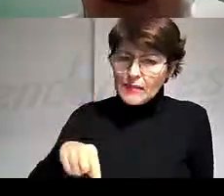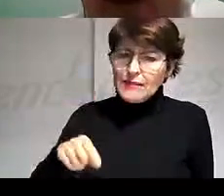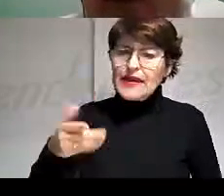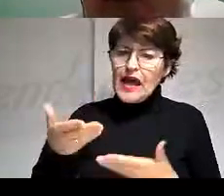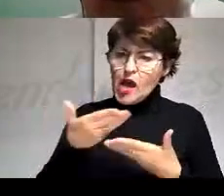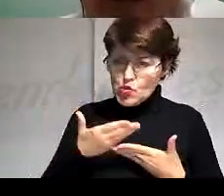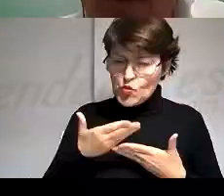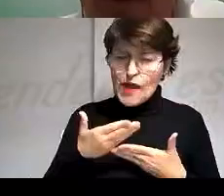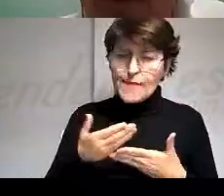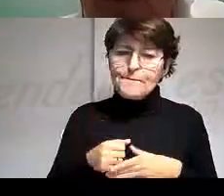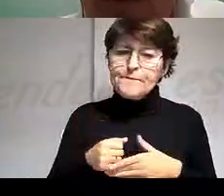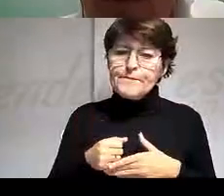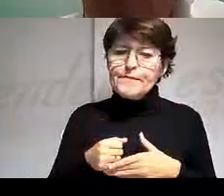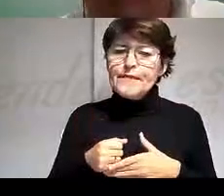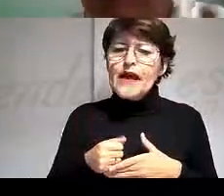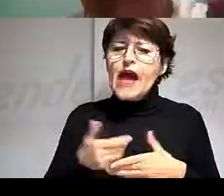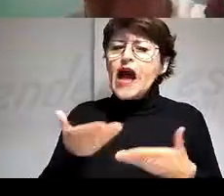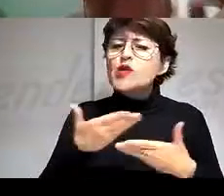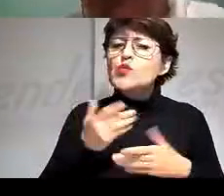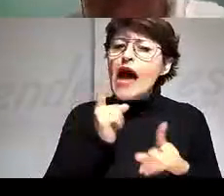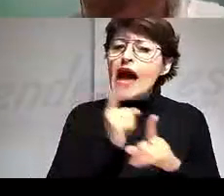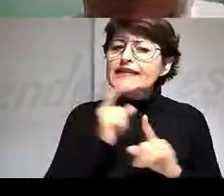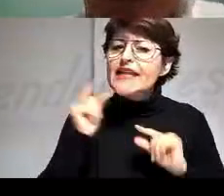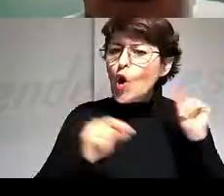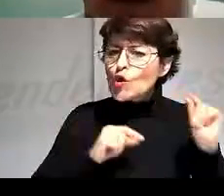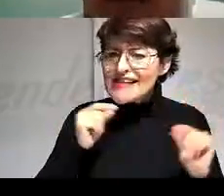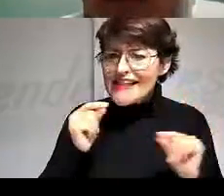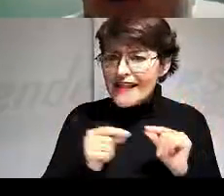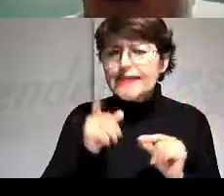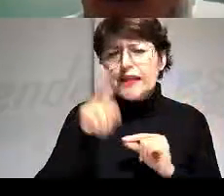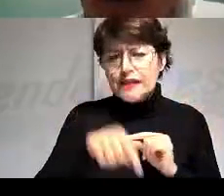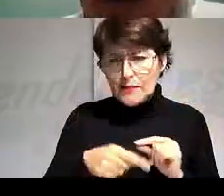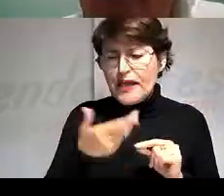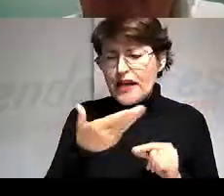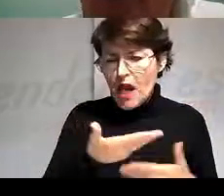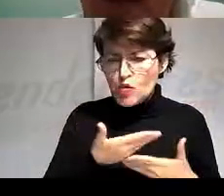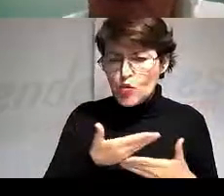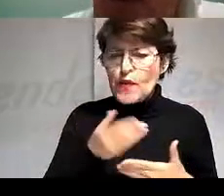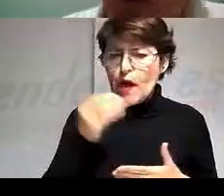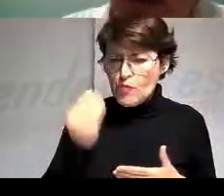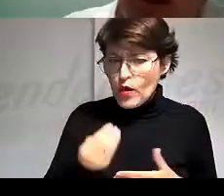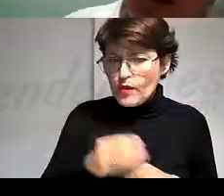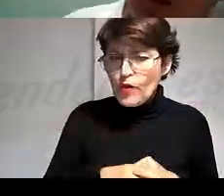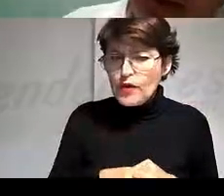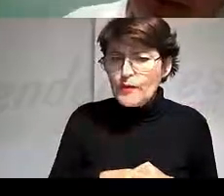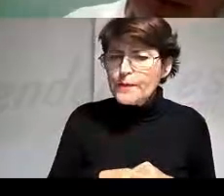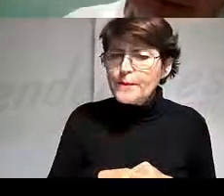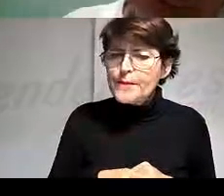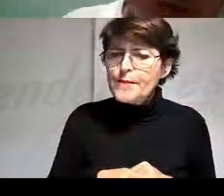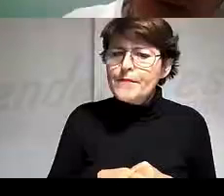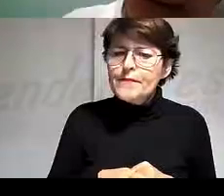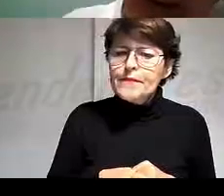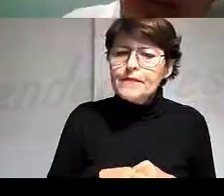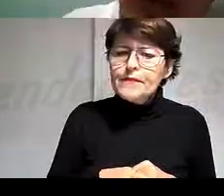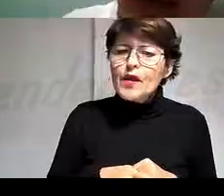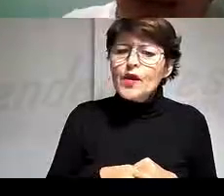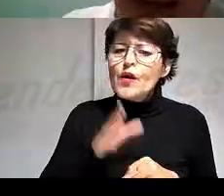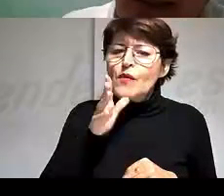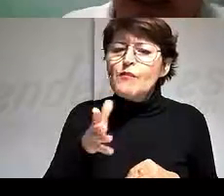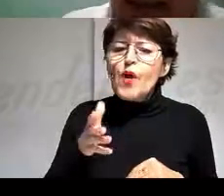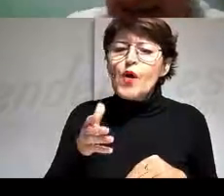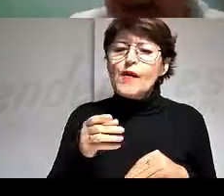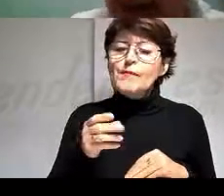y además hemos de pensar que es el antioxidante más generoso, entre comillas, porque permite cuando se oxidan la vitamina